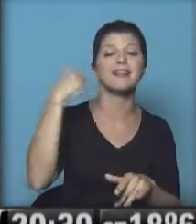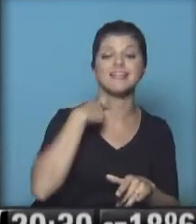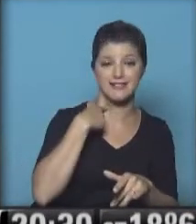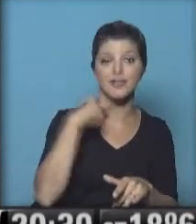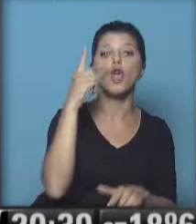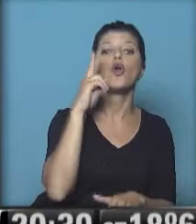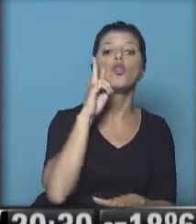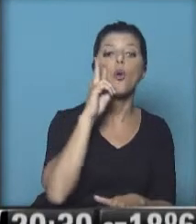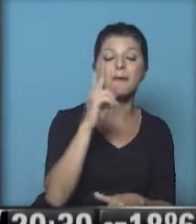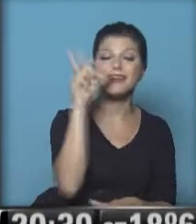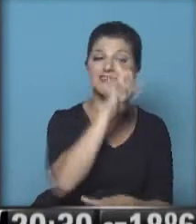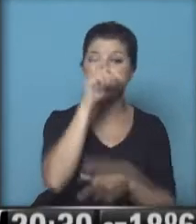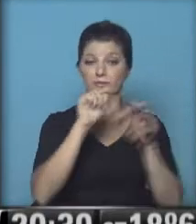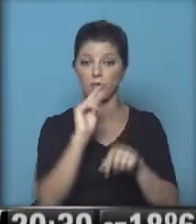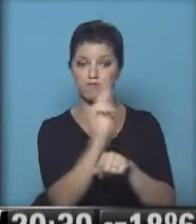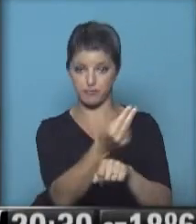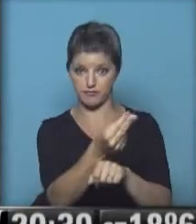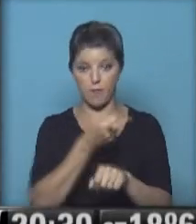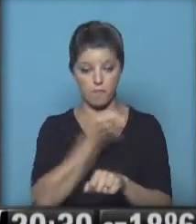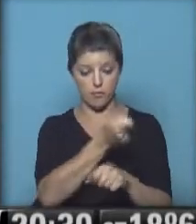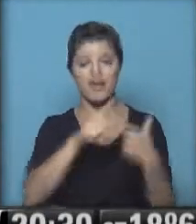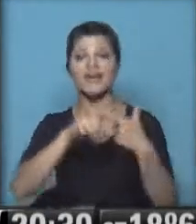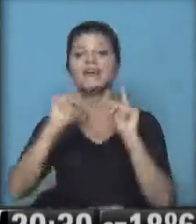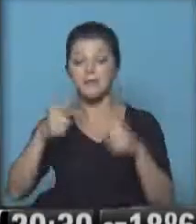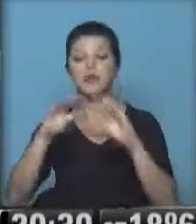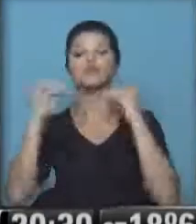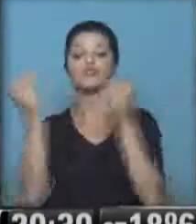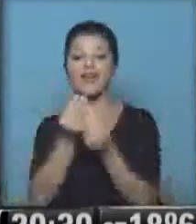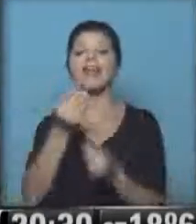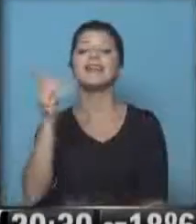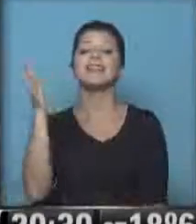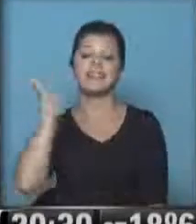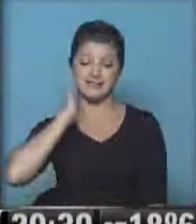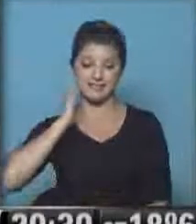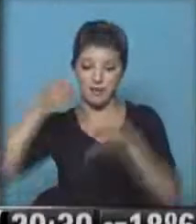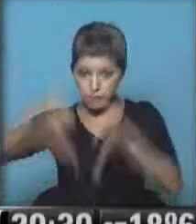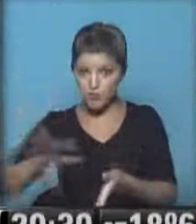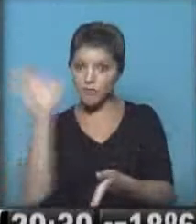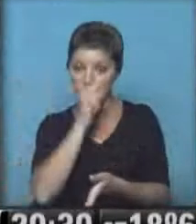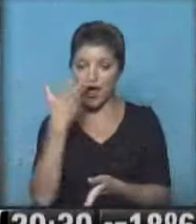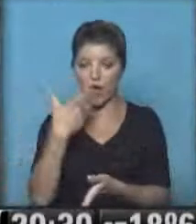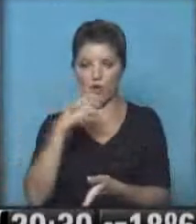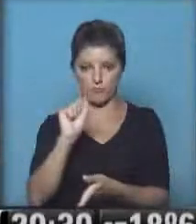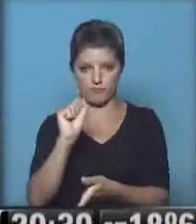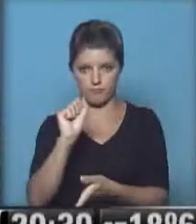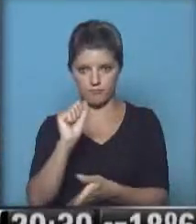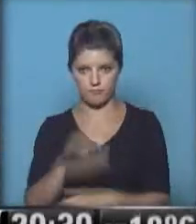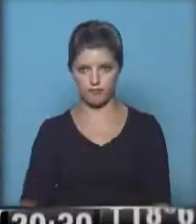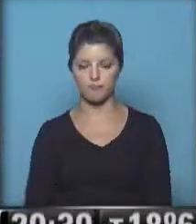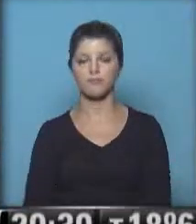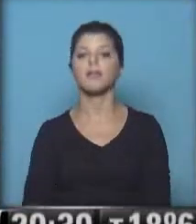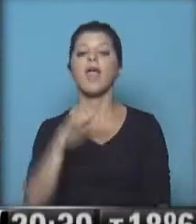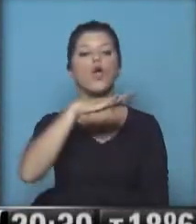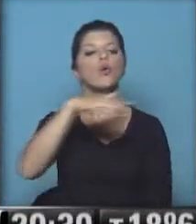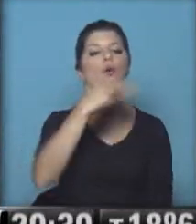2.100 asesinatos y fueron encontradas 16 fosas durante el primer semestre de 2014. El estado de